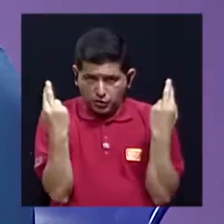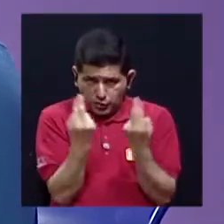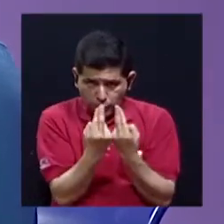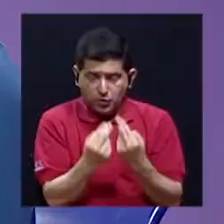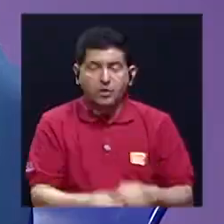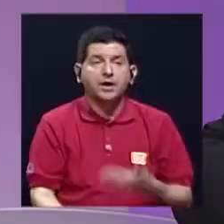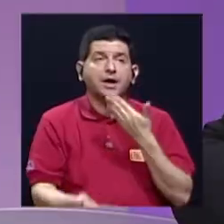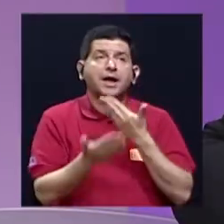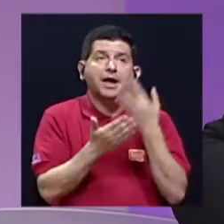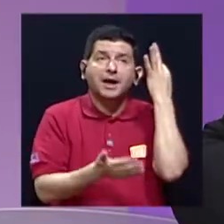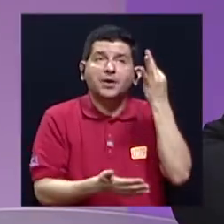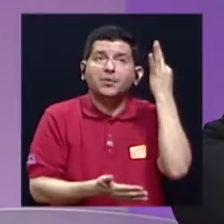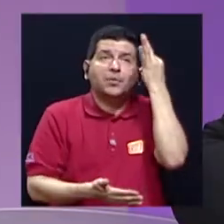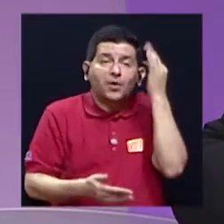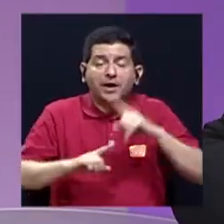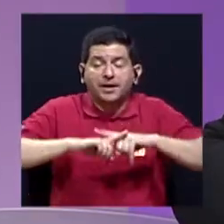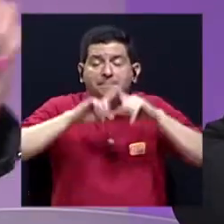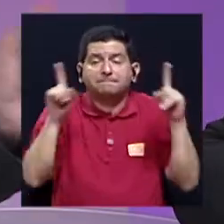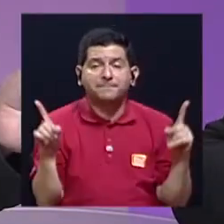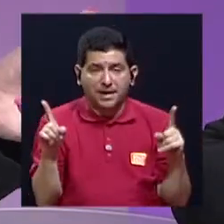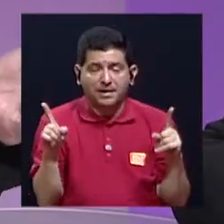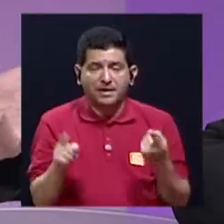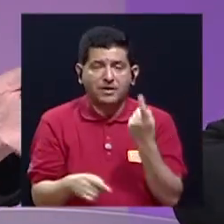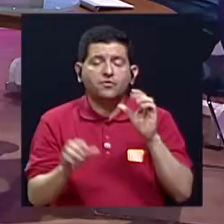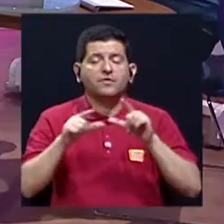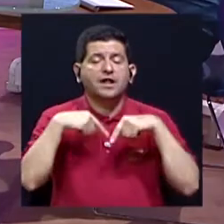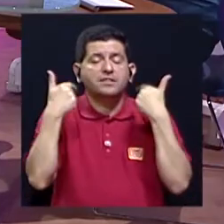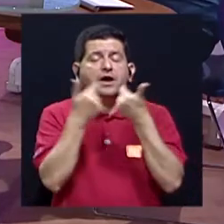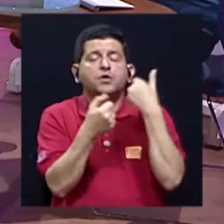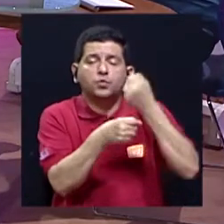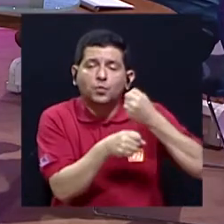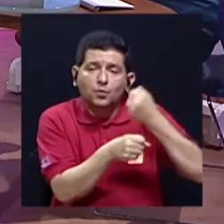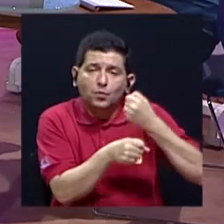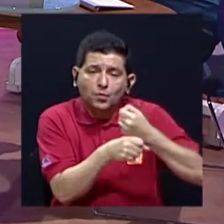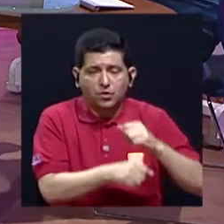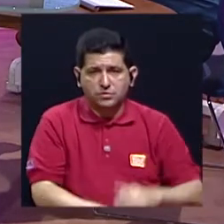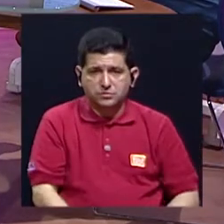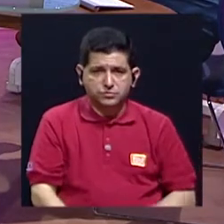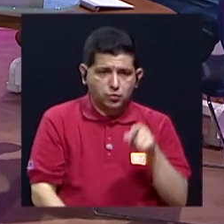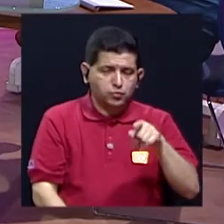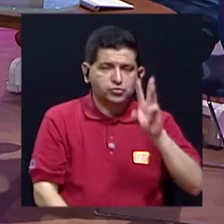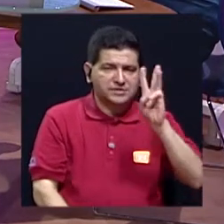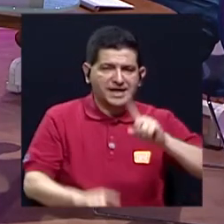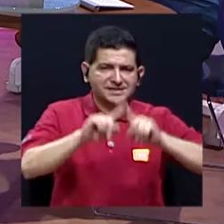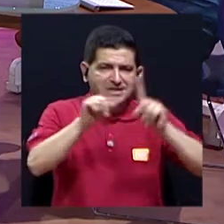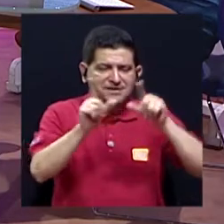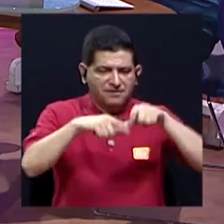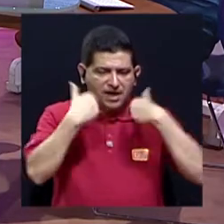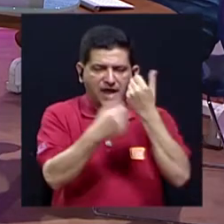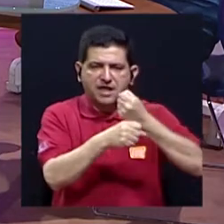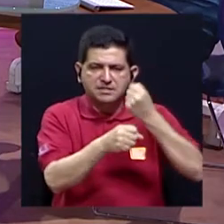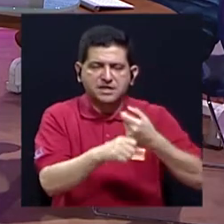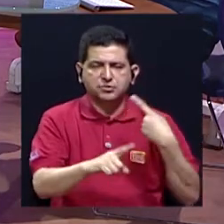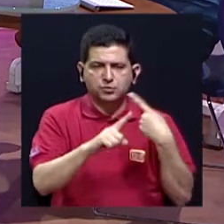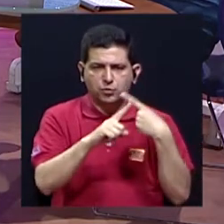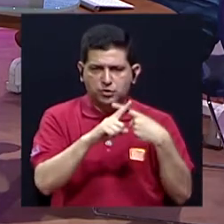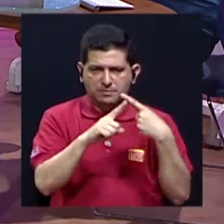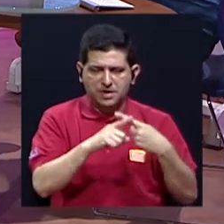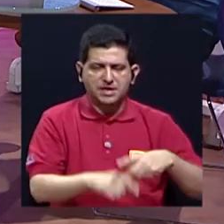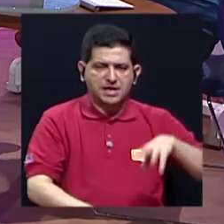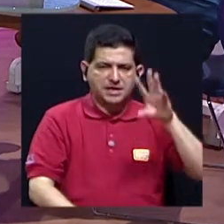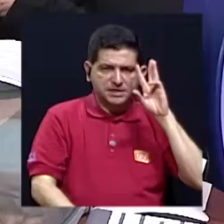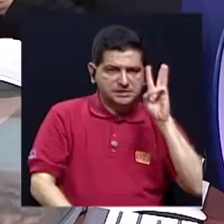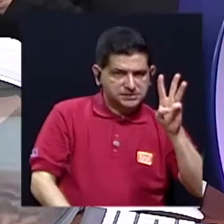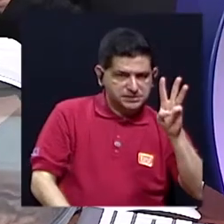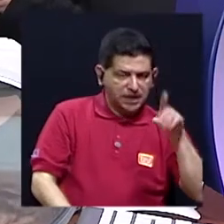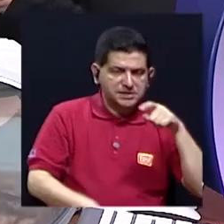Sí. En buena teoría serían sesiones, pero ya faltan las comisiones. Las comisiones. Por ejemplo, si estás en 6 comisiones. Multiplica las 6 comisiones